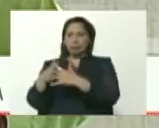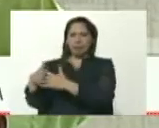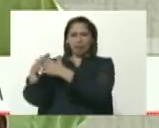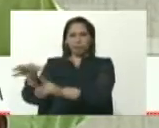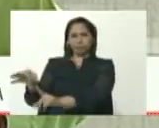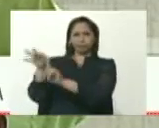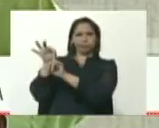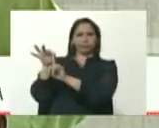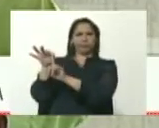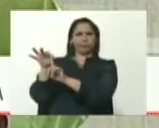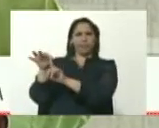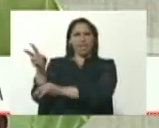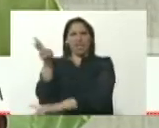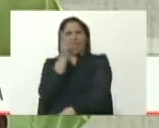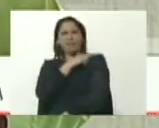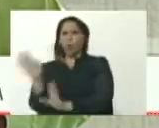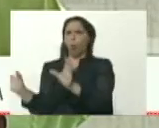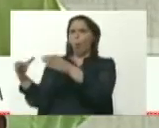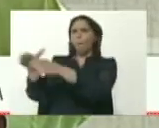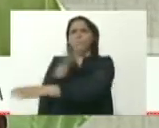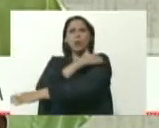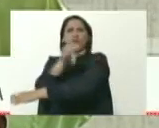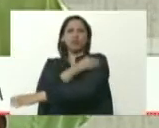para ser el jefe de la oposición venezolana.